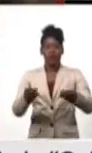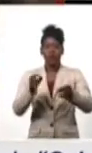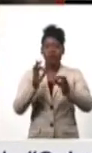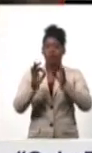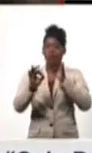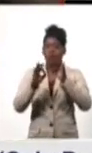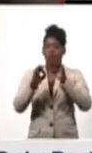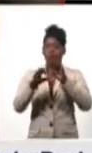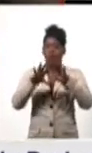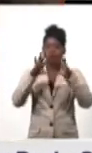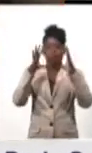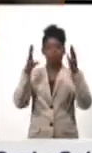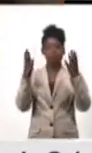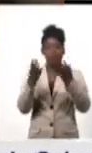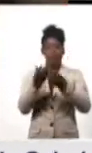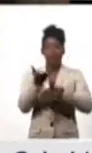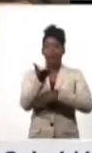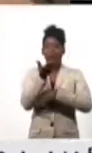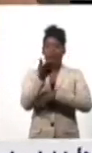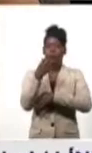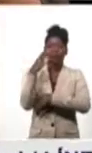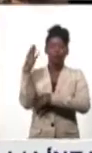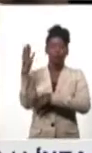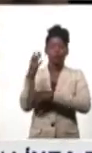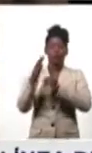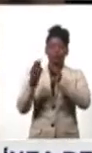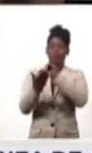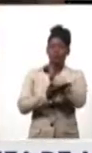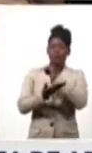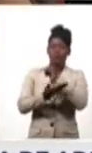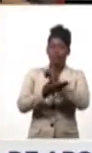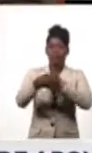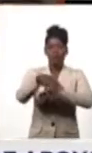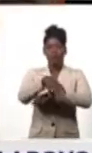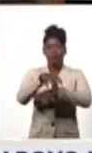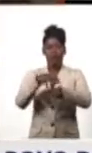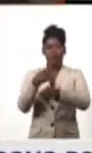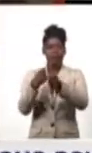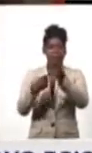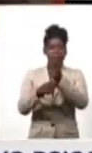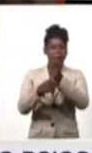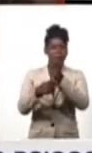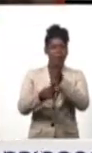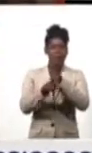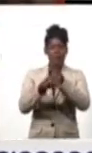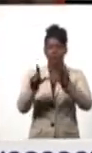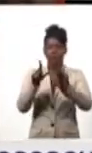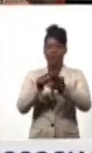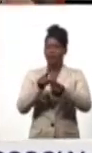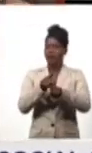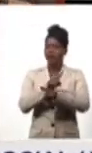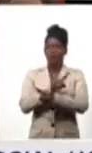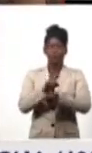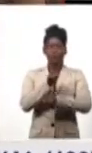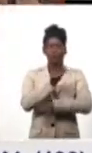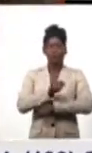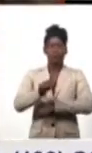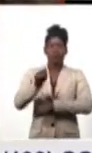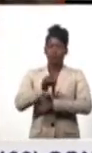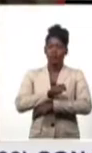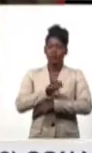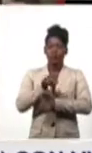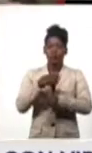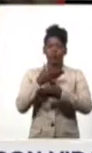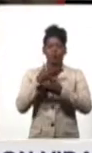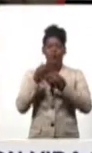porque la tala, el comercio ilegal de especies, todo eso son caldos de cultivo para que se